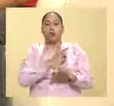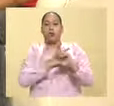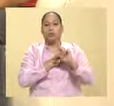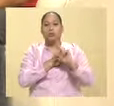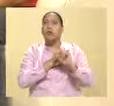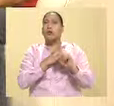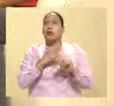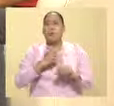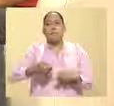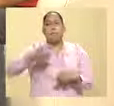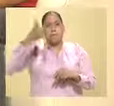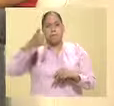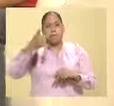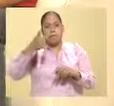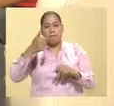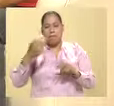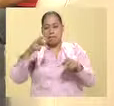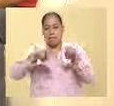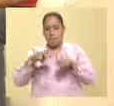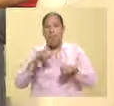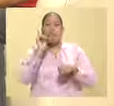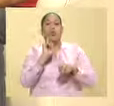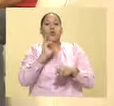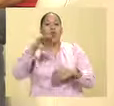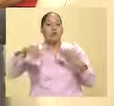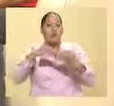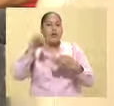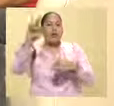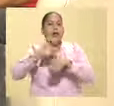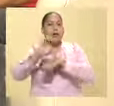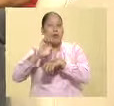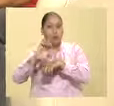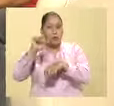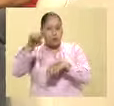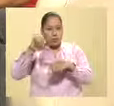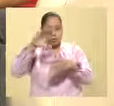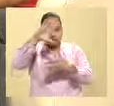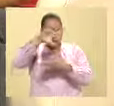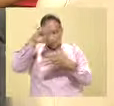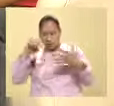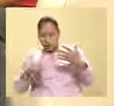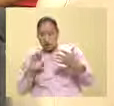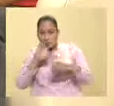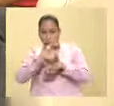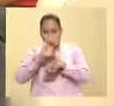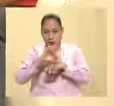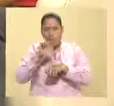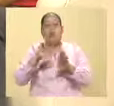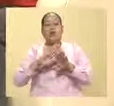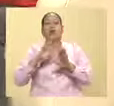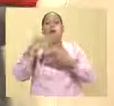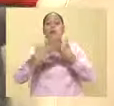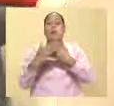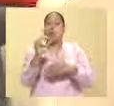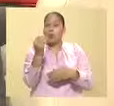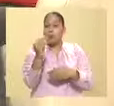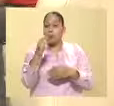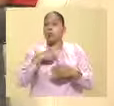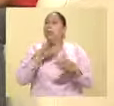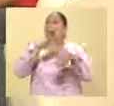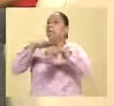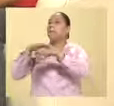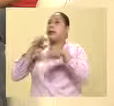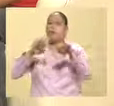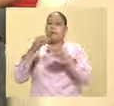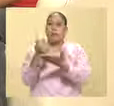la primera tripulación femenina en una regata en ecuador el cual ecuador galápagos esto es en octubre justo estoy buscando patrocinios